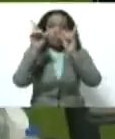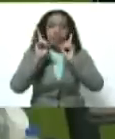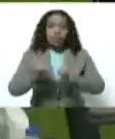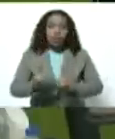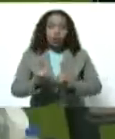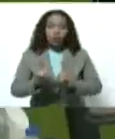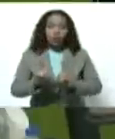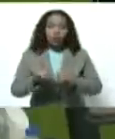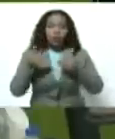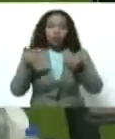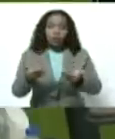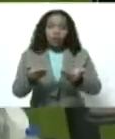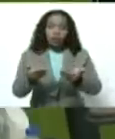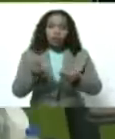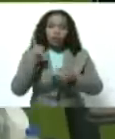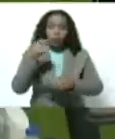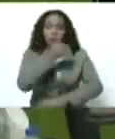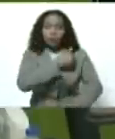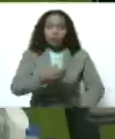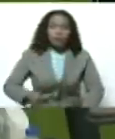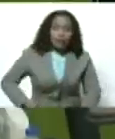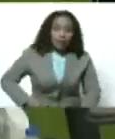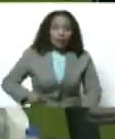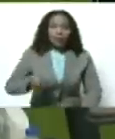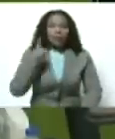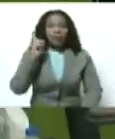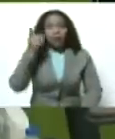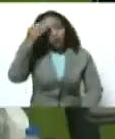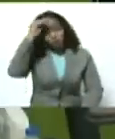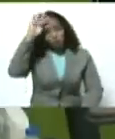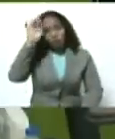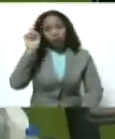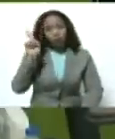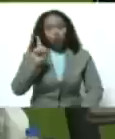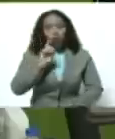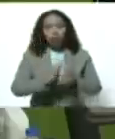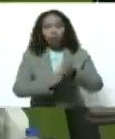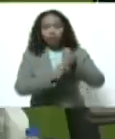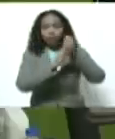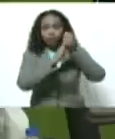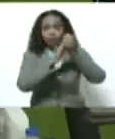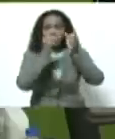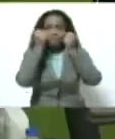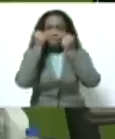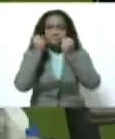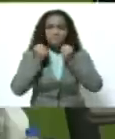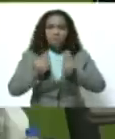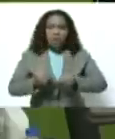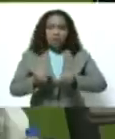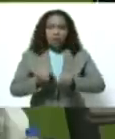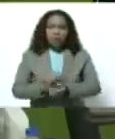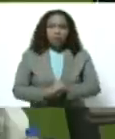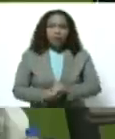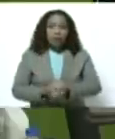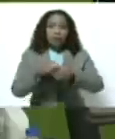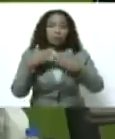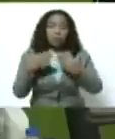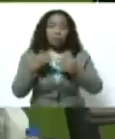a la decisión de su presidente Díaz-Canel por su dirección firme y por